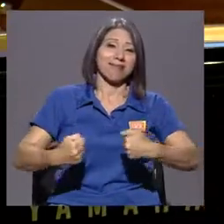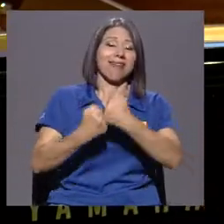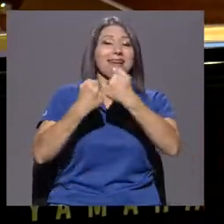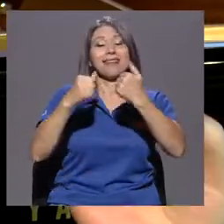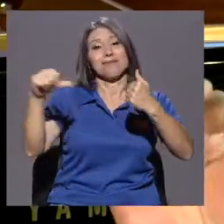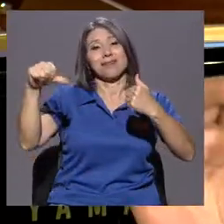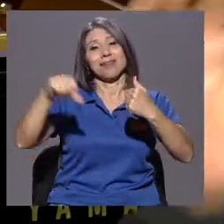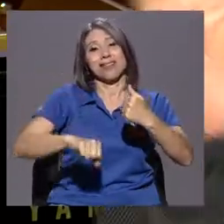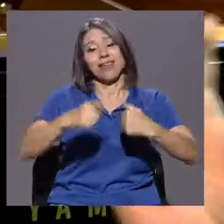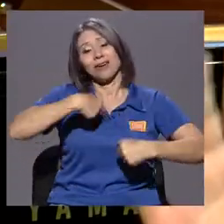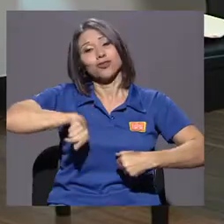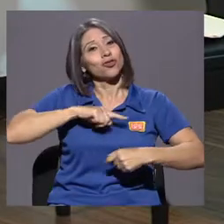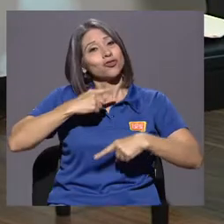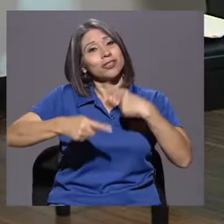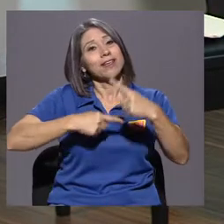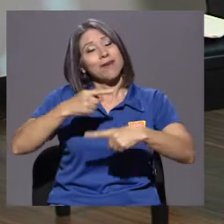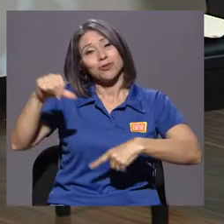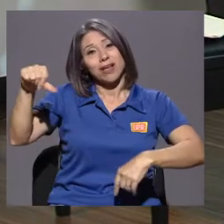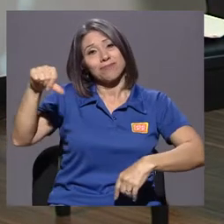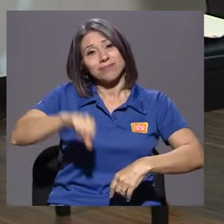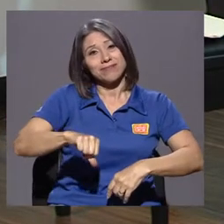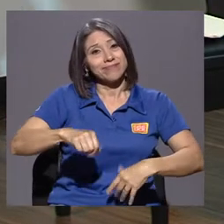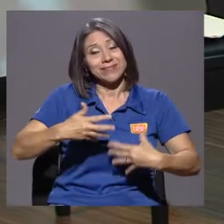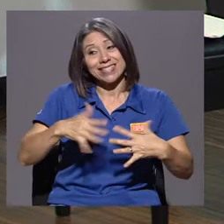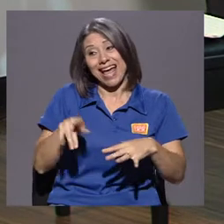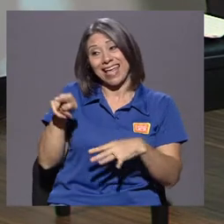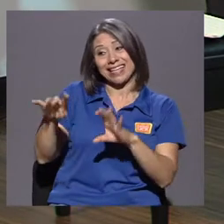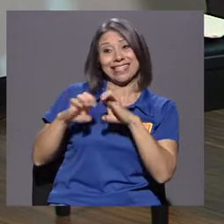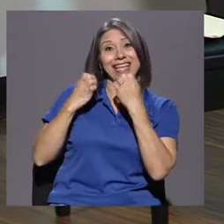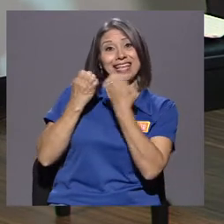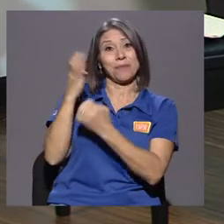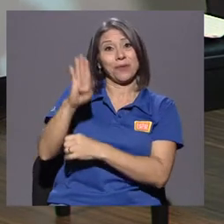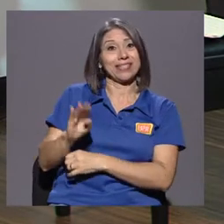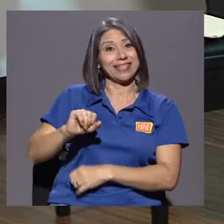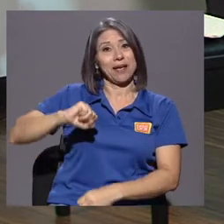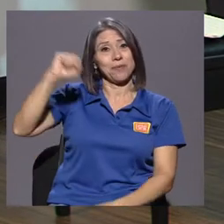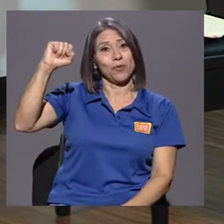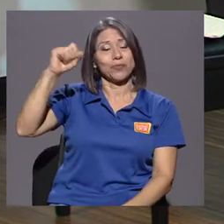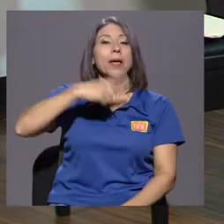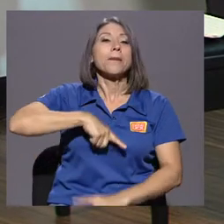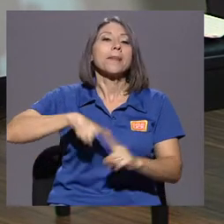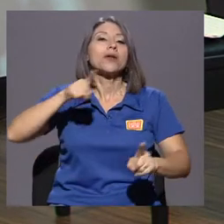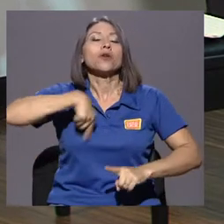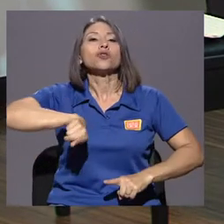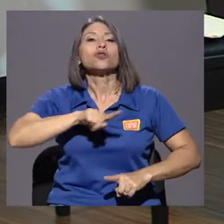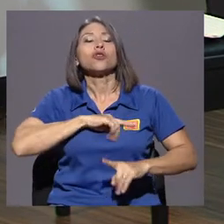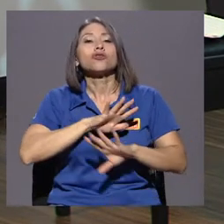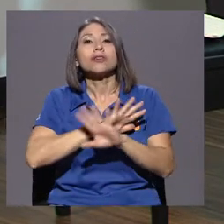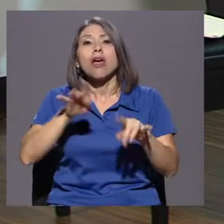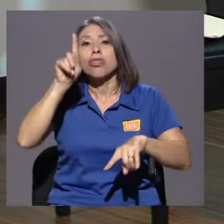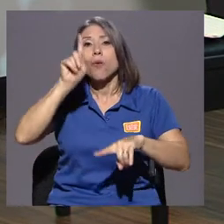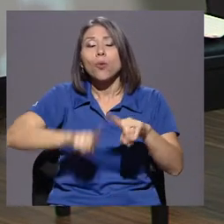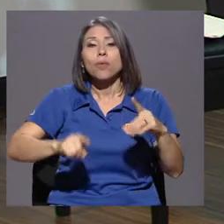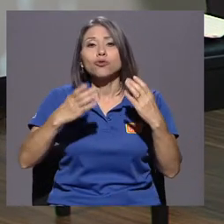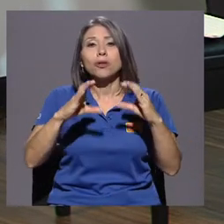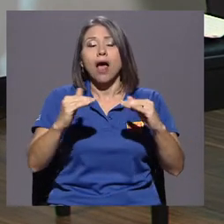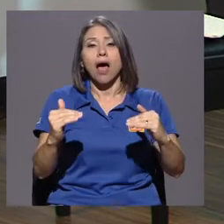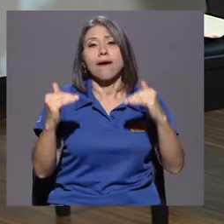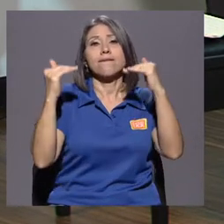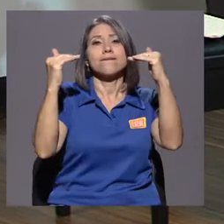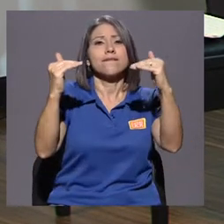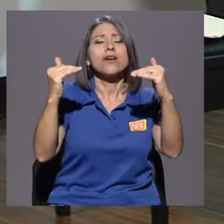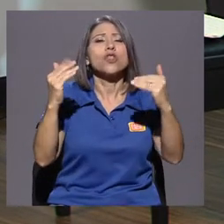goleados no había forma de ser el campeón donde donde perdimos la clasificación fue en al fallar